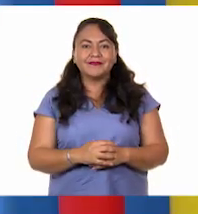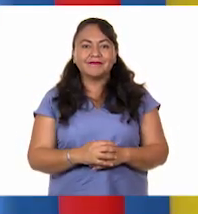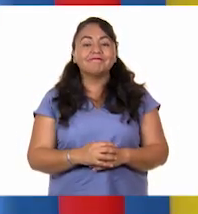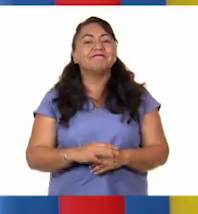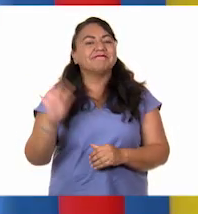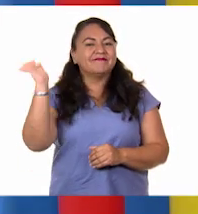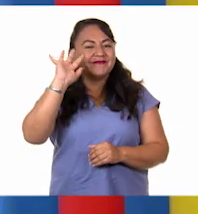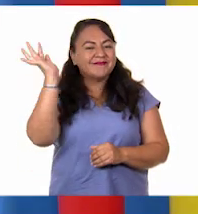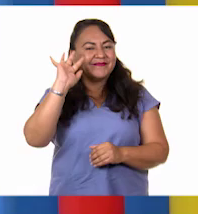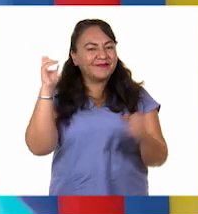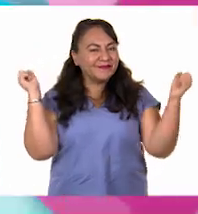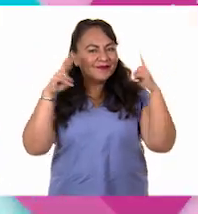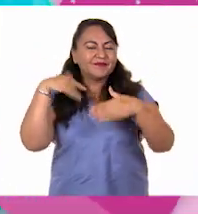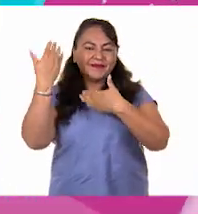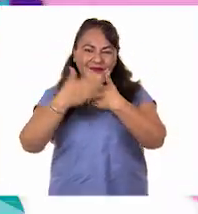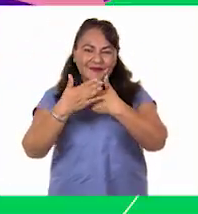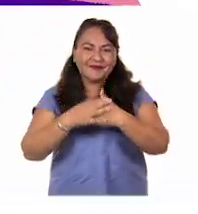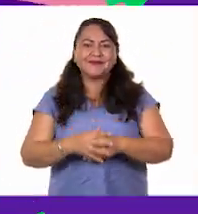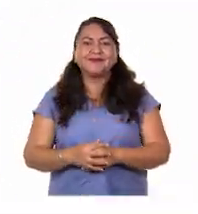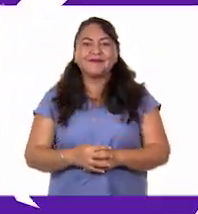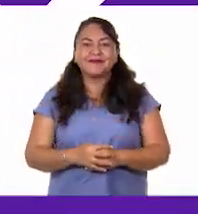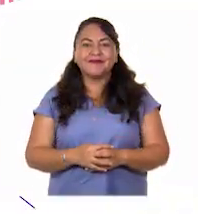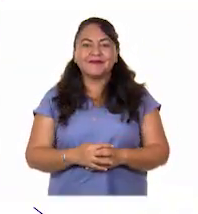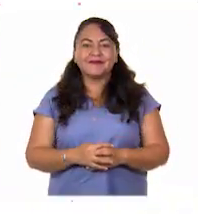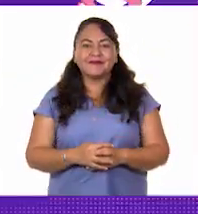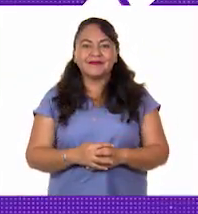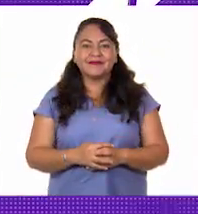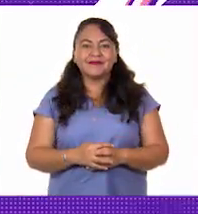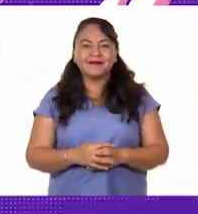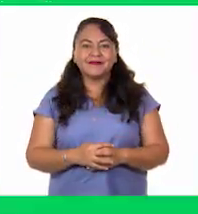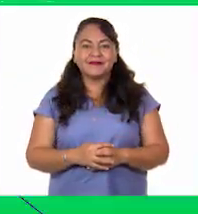Nos vemos. Hasta la próxima.